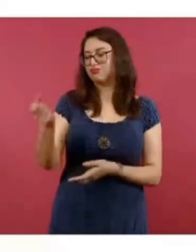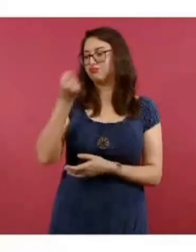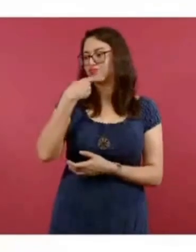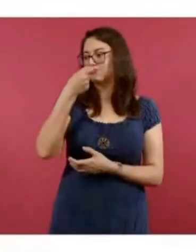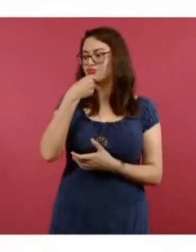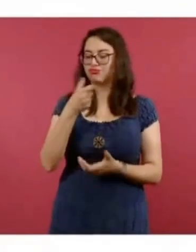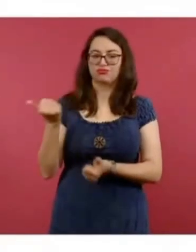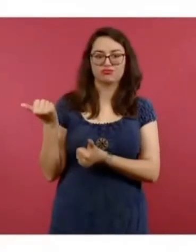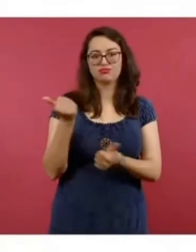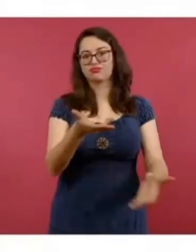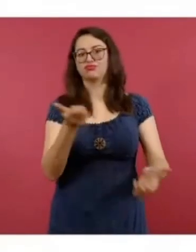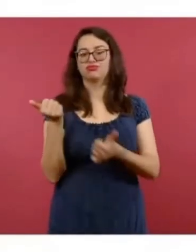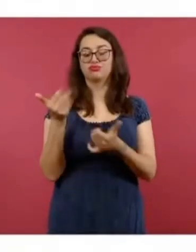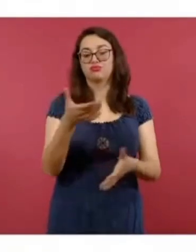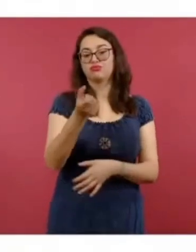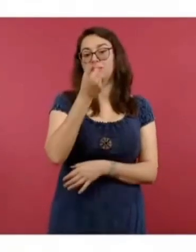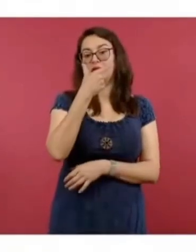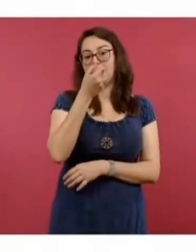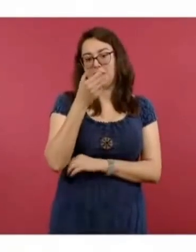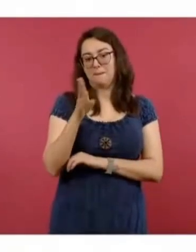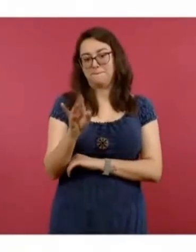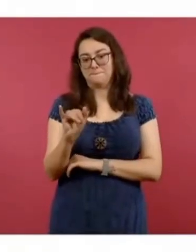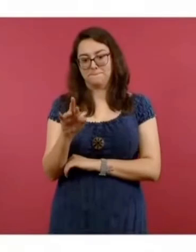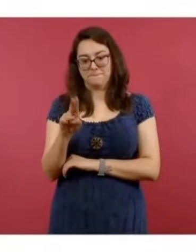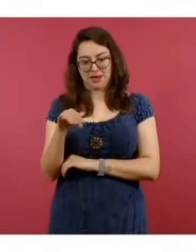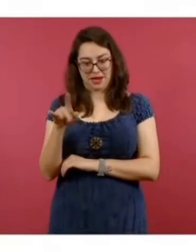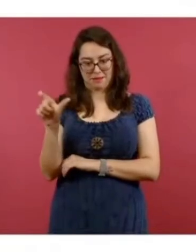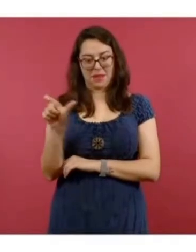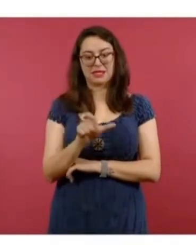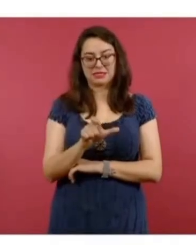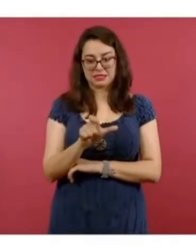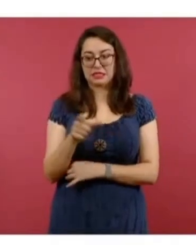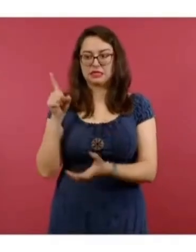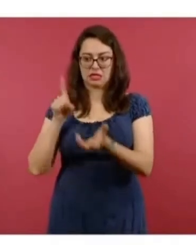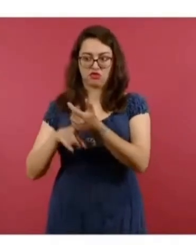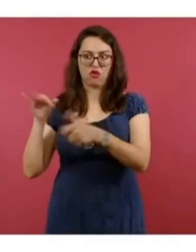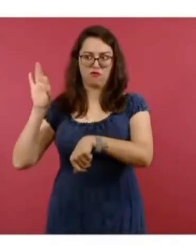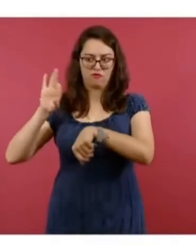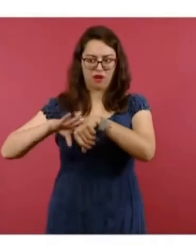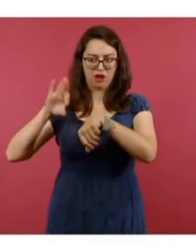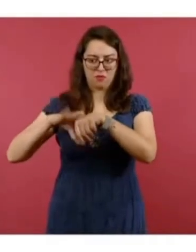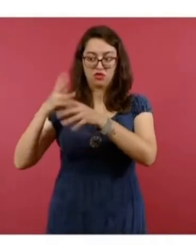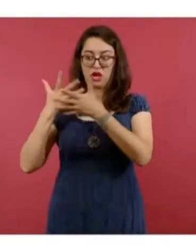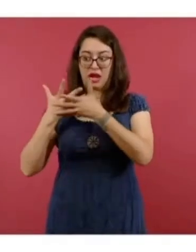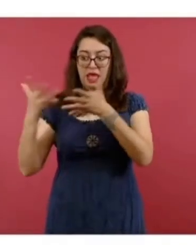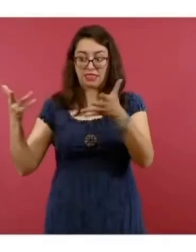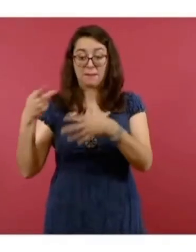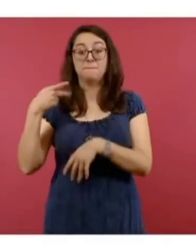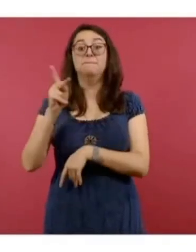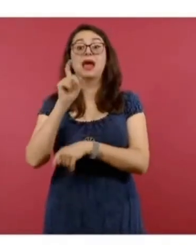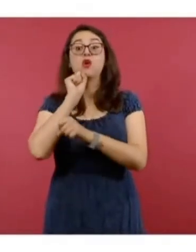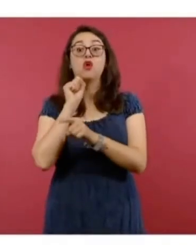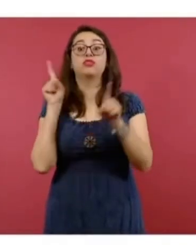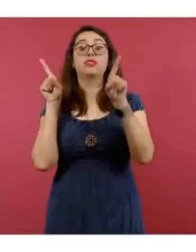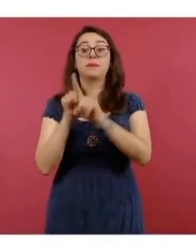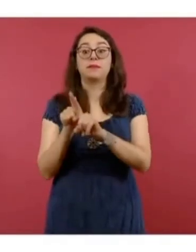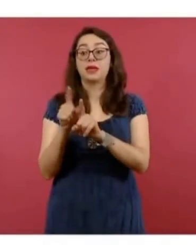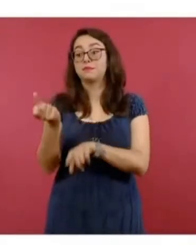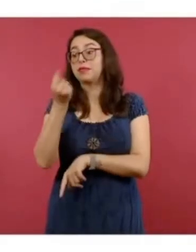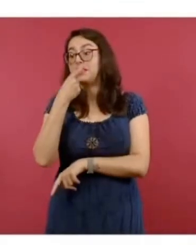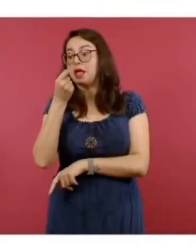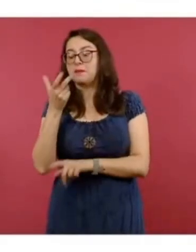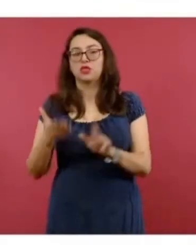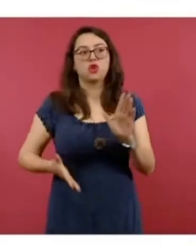en esta no solamente operadora de la megafarmacia, sino distribuidora hasta la última milla. Es decir, ya no la